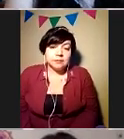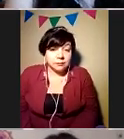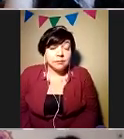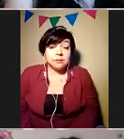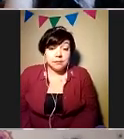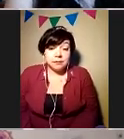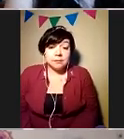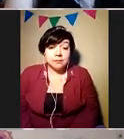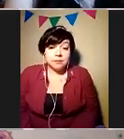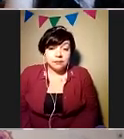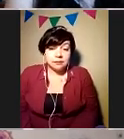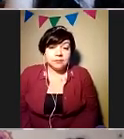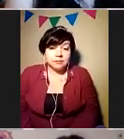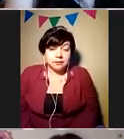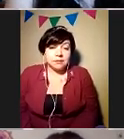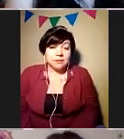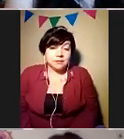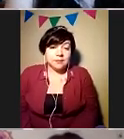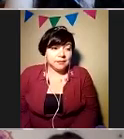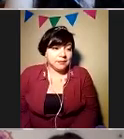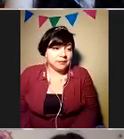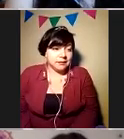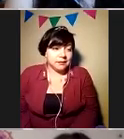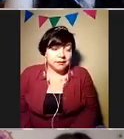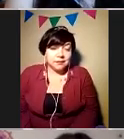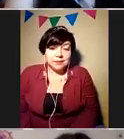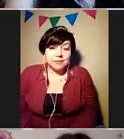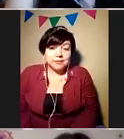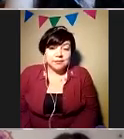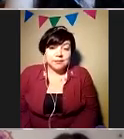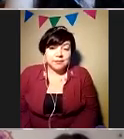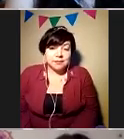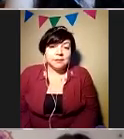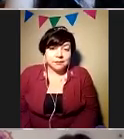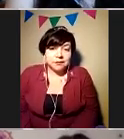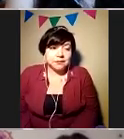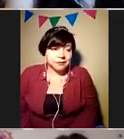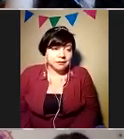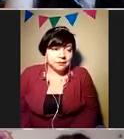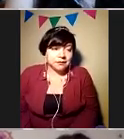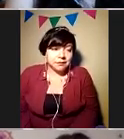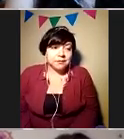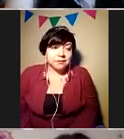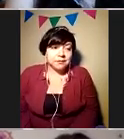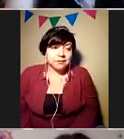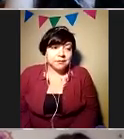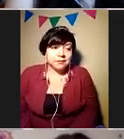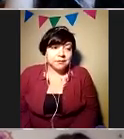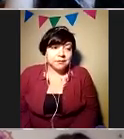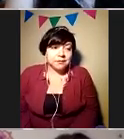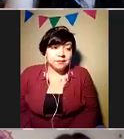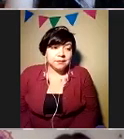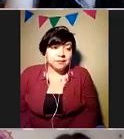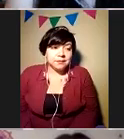juntando durante 3 años en la colección. Y ya de a poco ir interiorizándome más en esto de la economía circular.